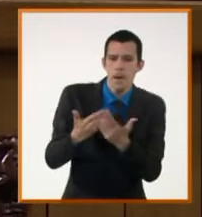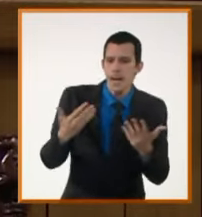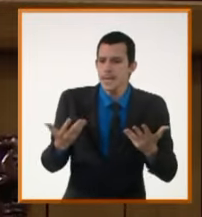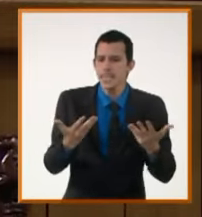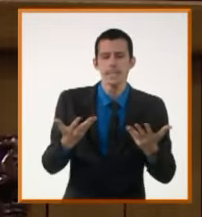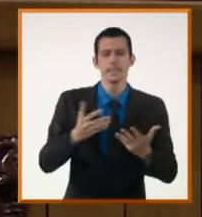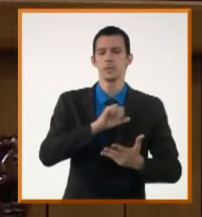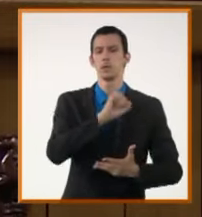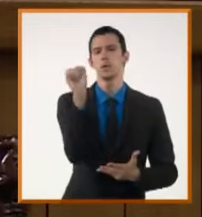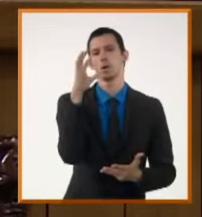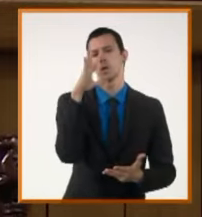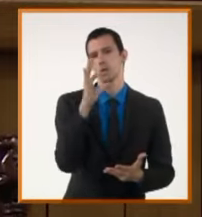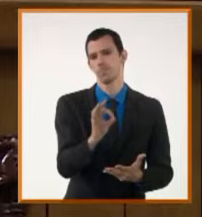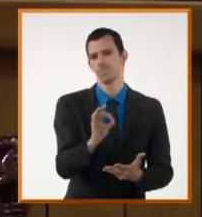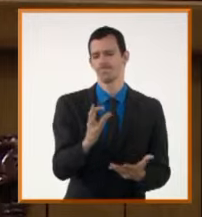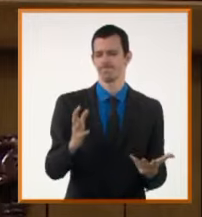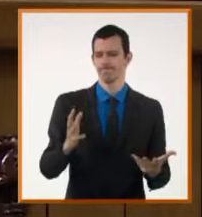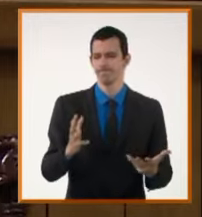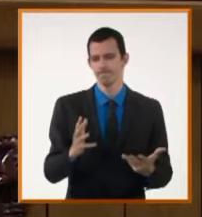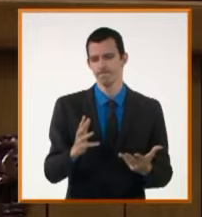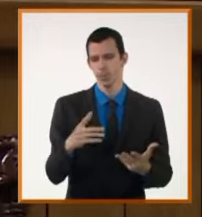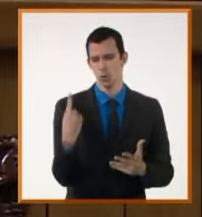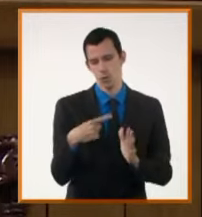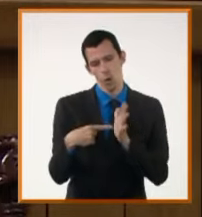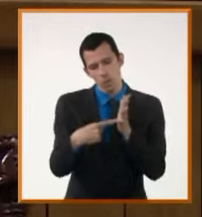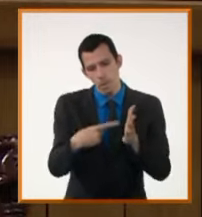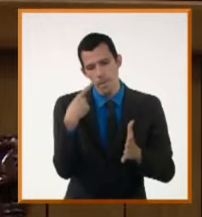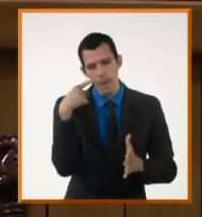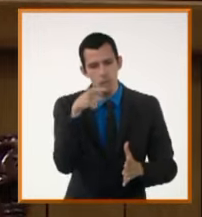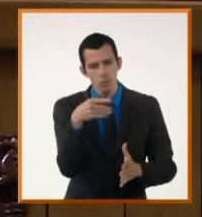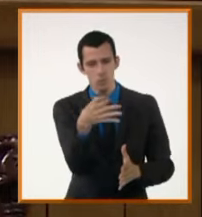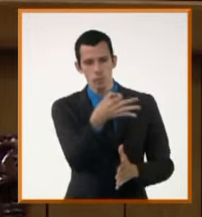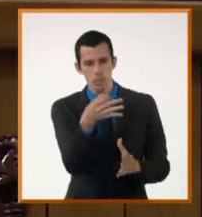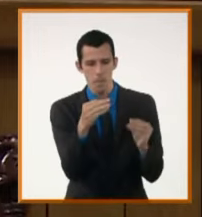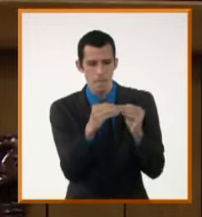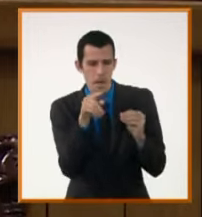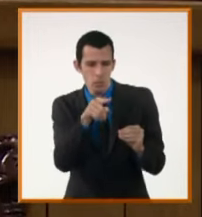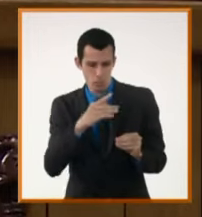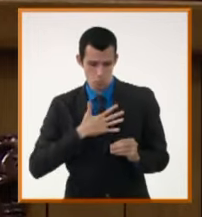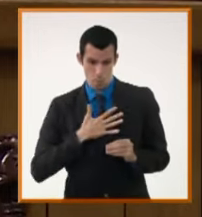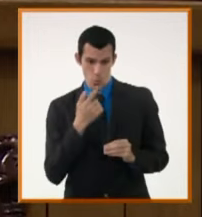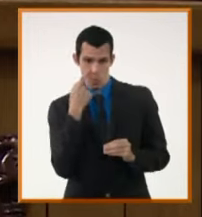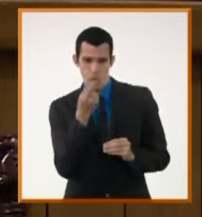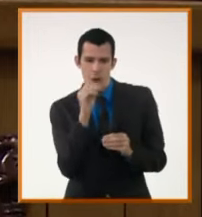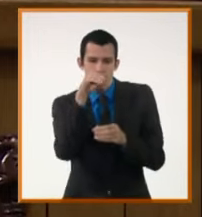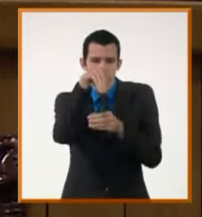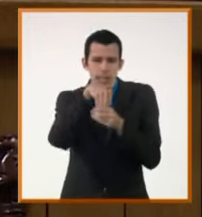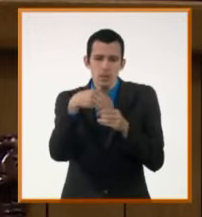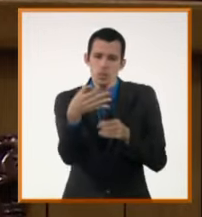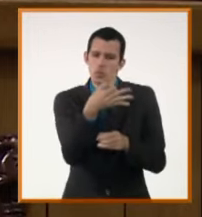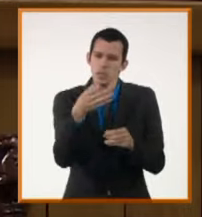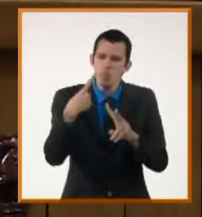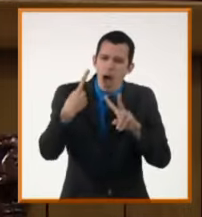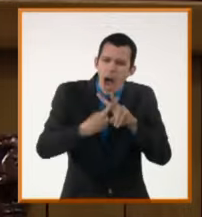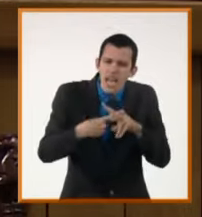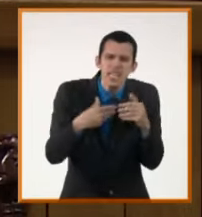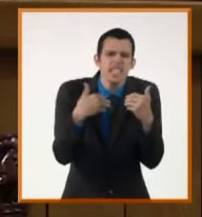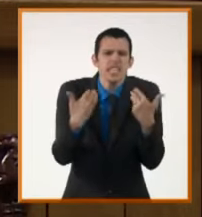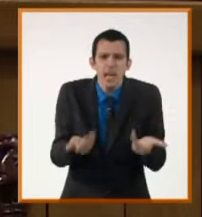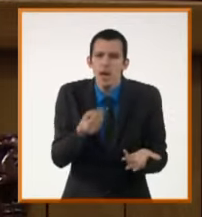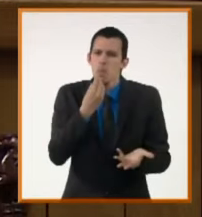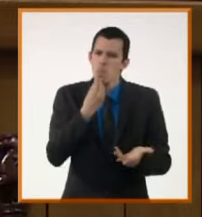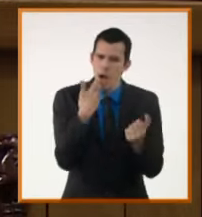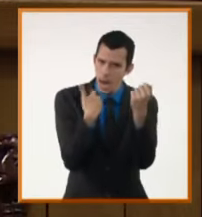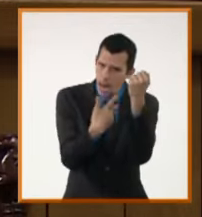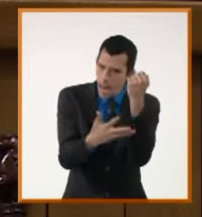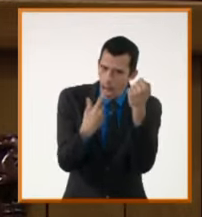municipios, hace falta hacer un estudio profundo a partir de las propias estrategias de desarrollo para ver qué posibilidades reales tengo